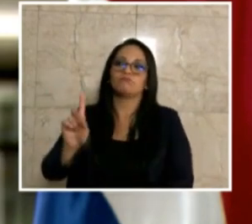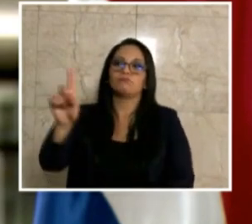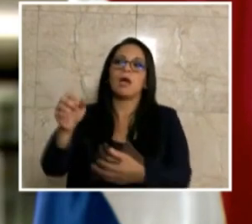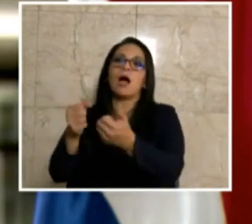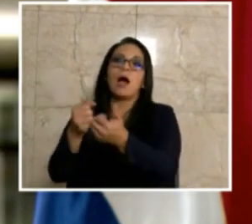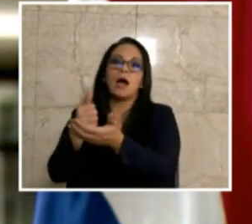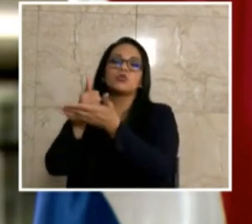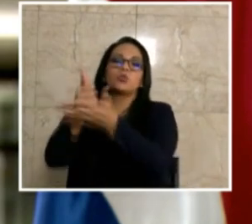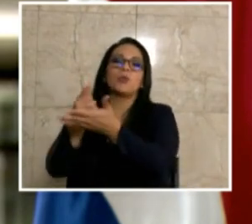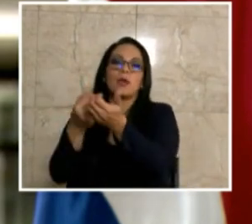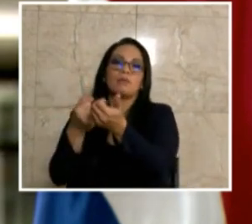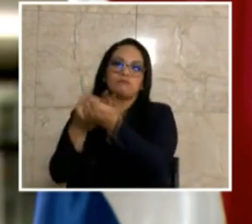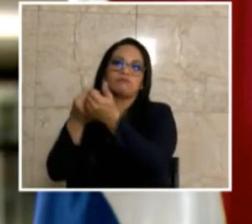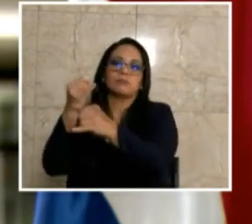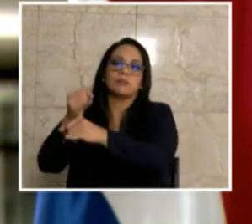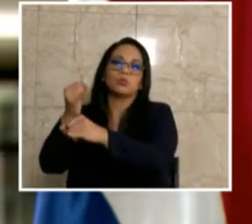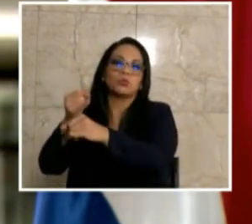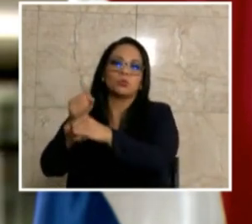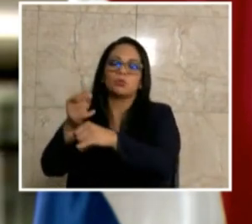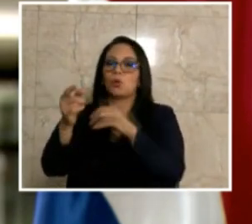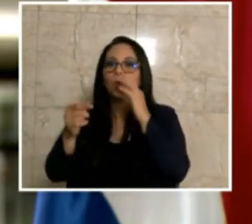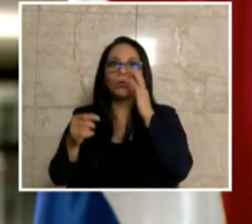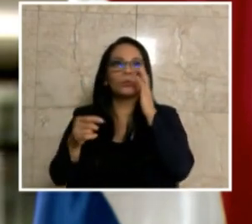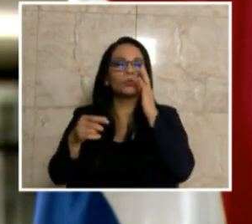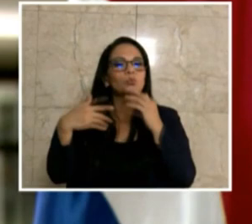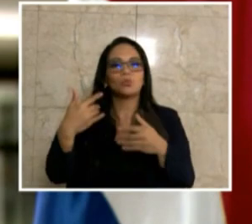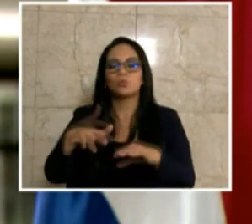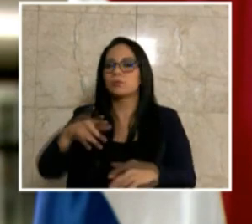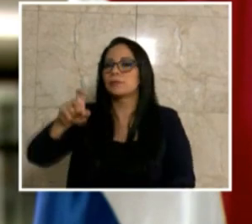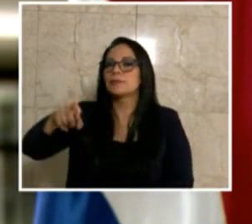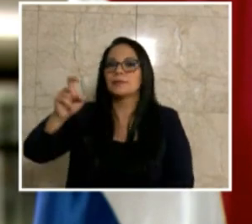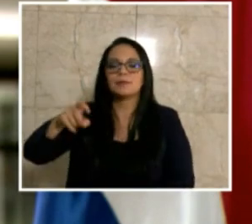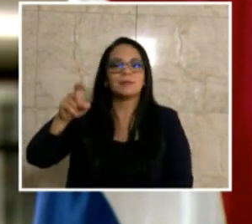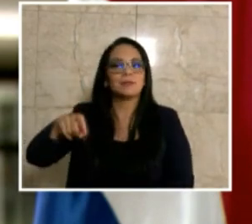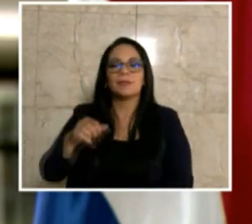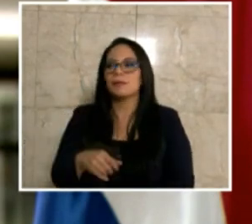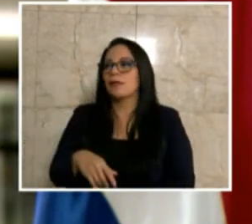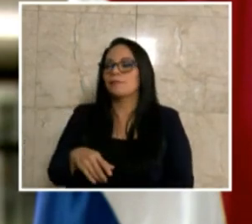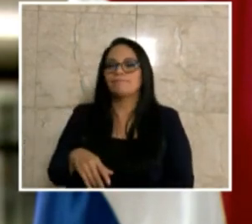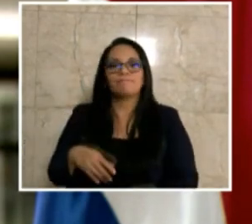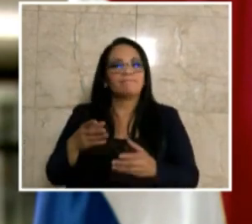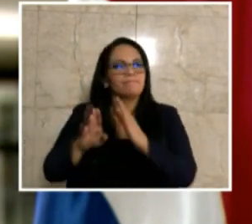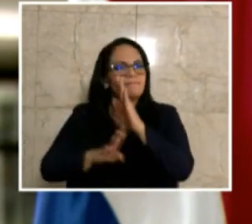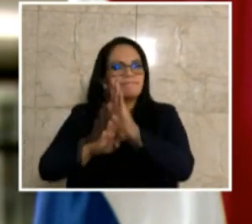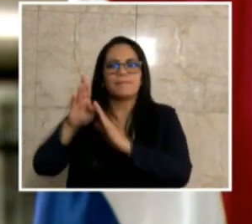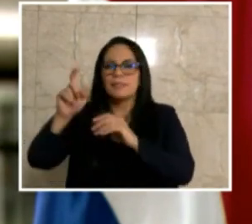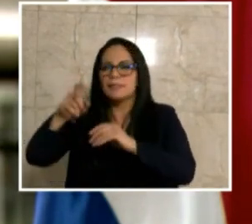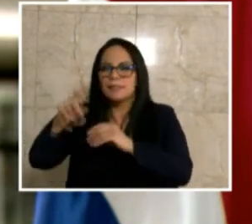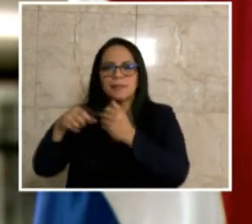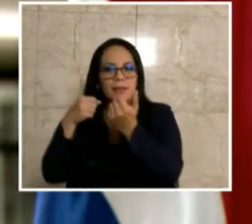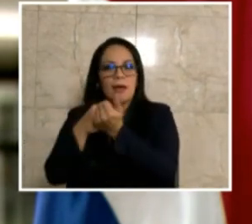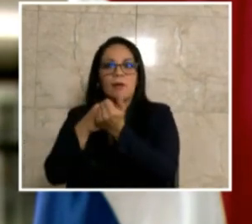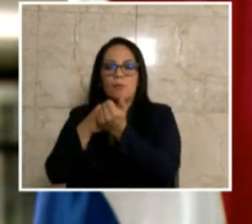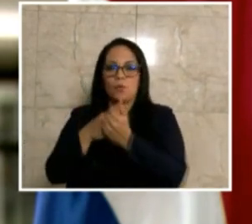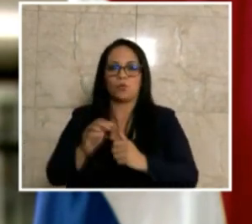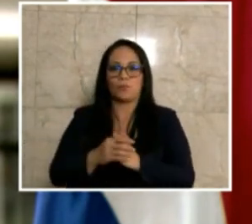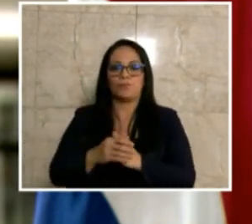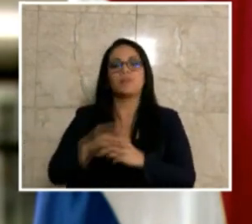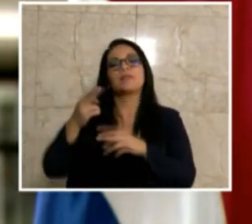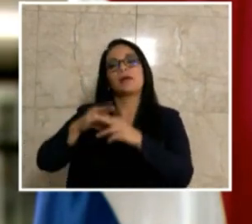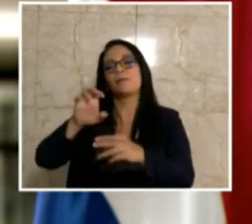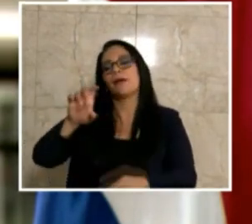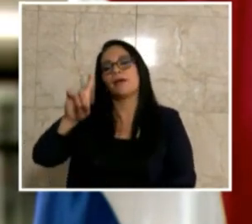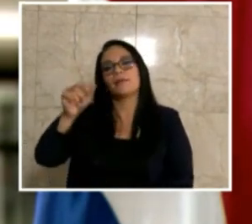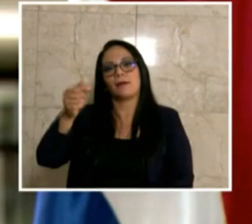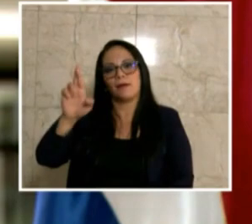que está que tiene necesidad tan absoluta de sacarle adelante se trata de Don Edgar Ramírez